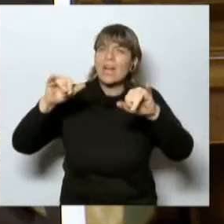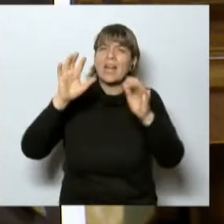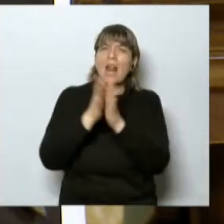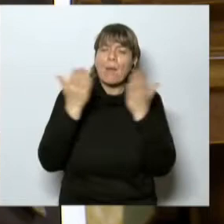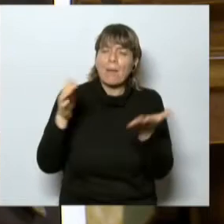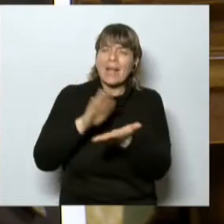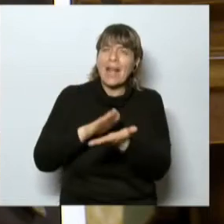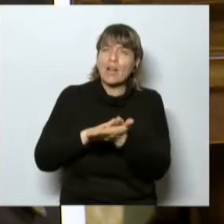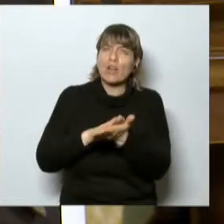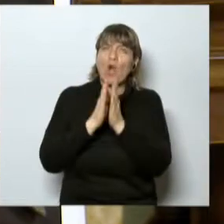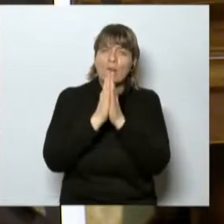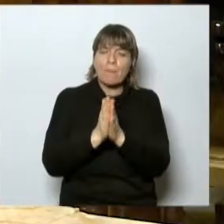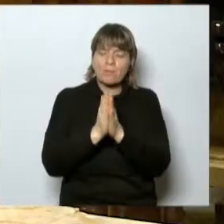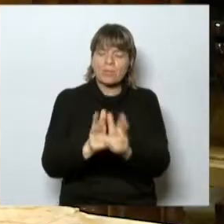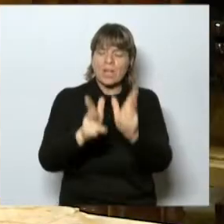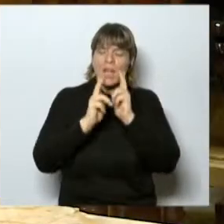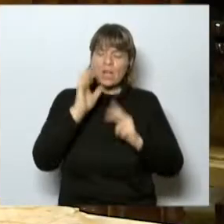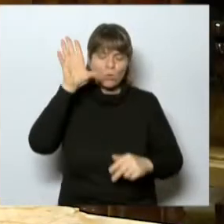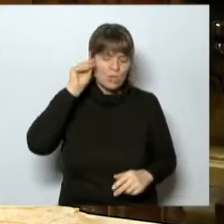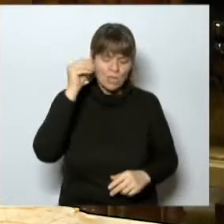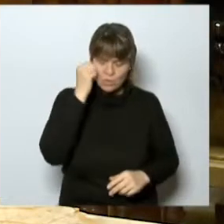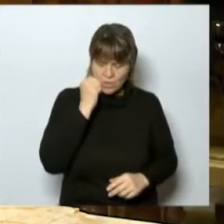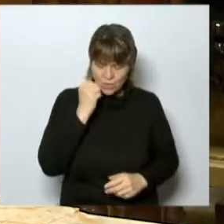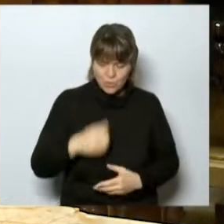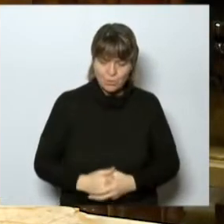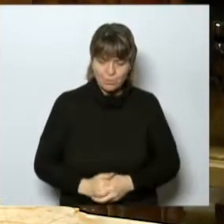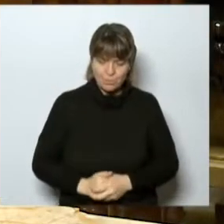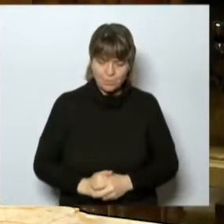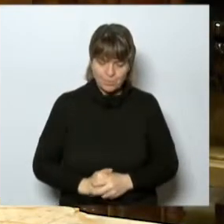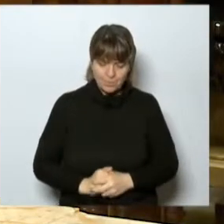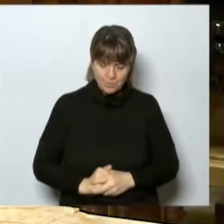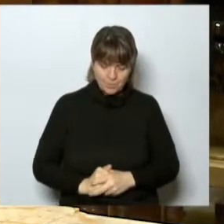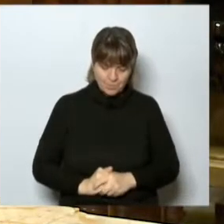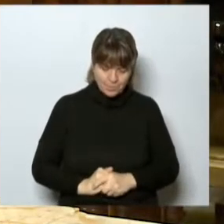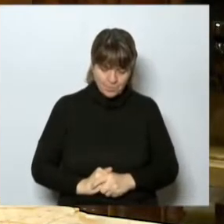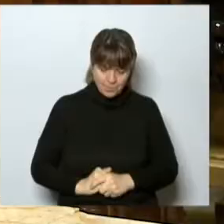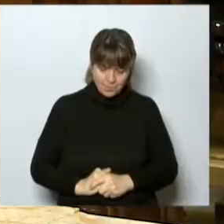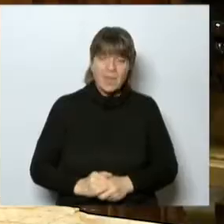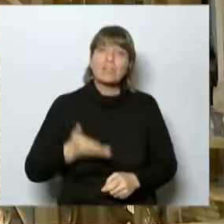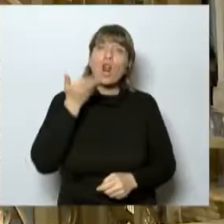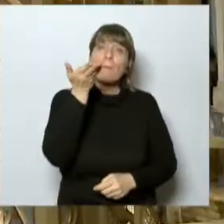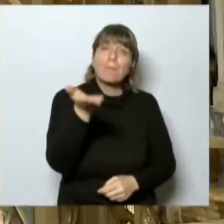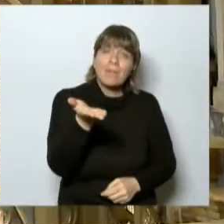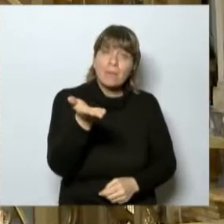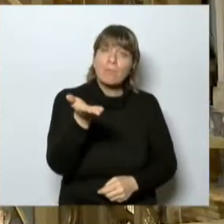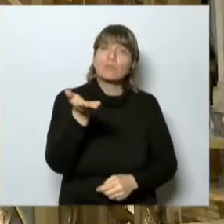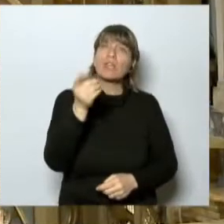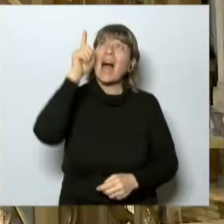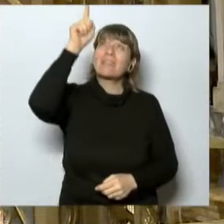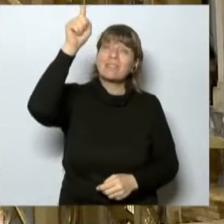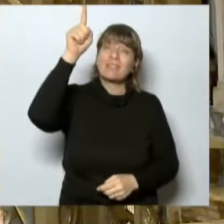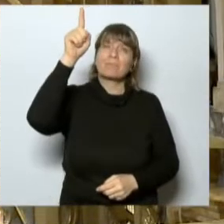Evangelio. Oremos. Escúchanos, Señor. Te lo pedimos a